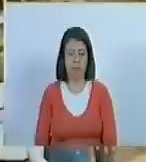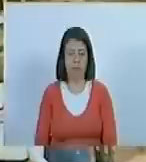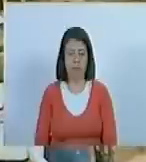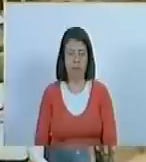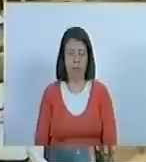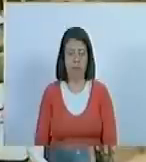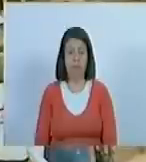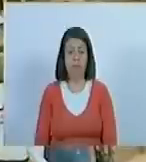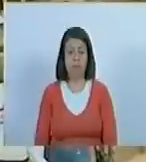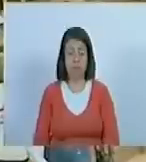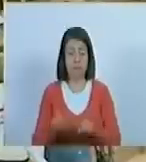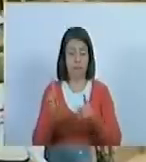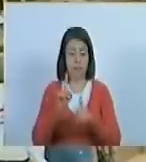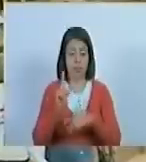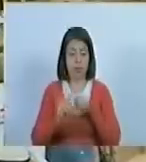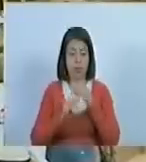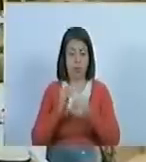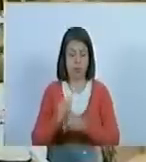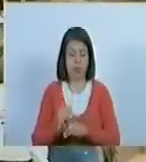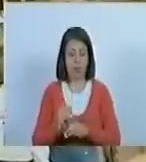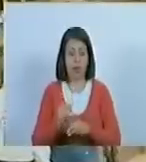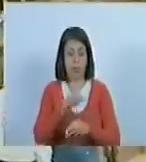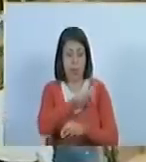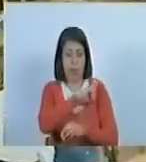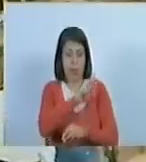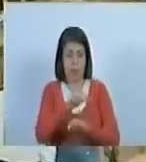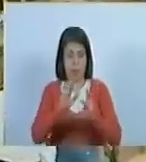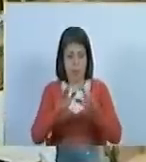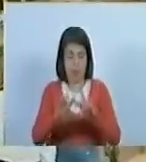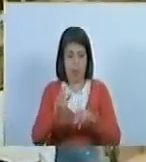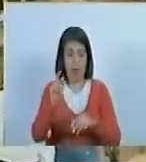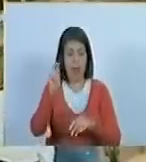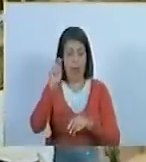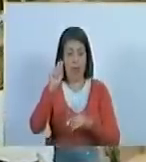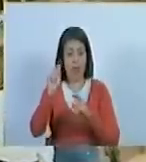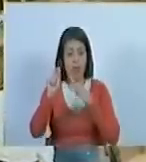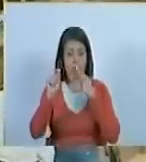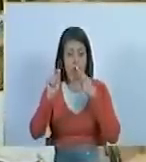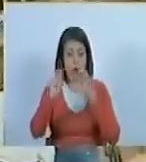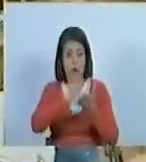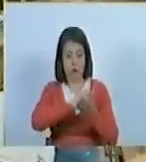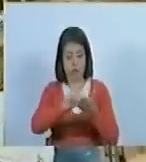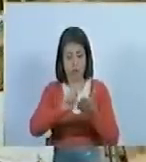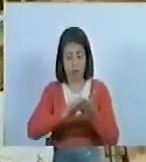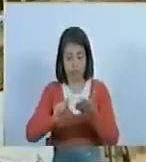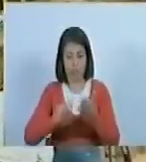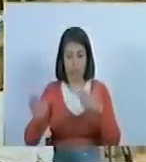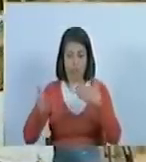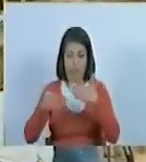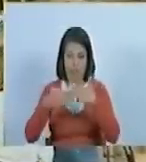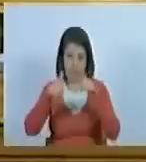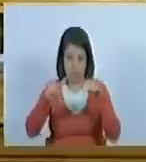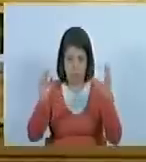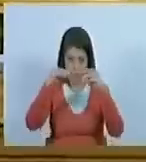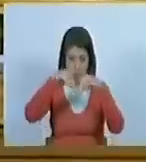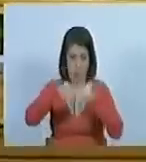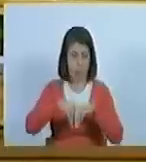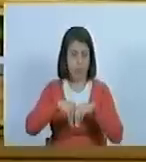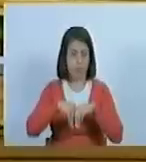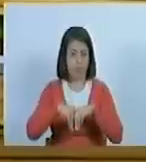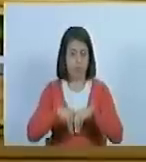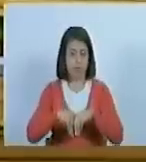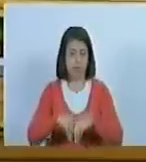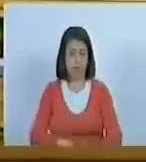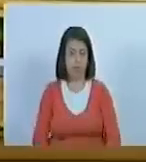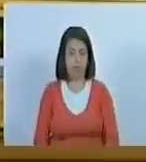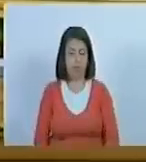A los efectos de que no nos agarre algún jefe de redacción con el lápiz rojo al final del cierre de la edición de este acuerdo, en